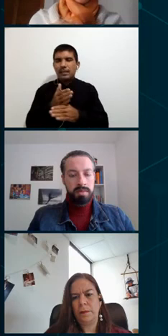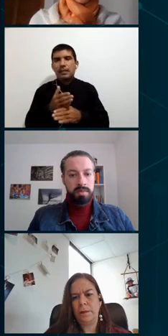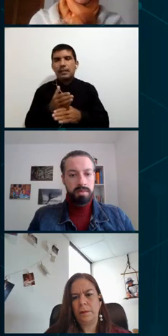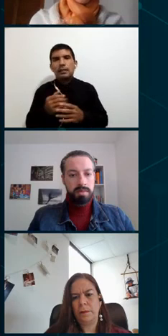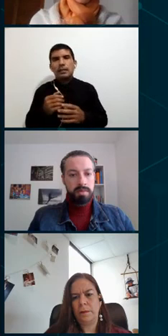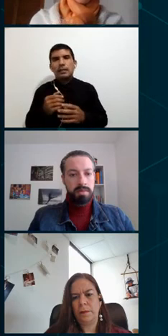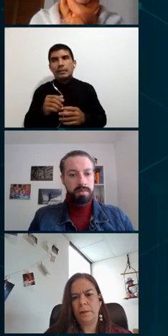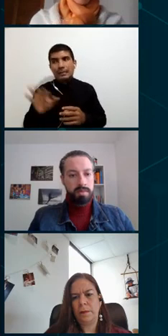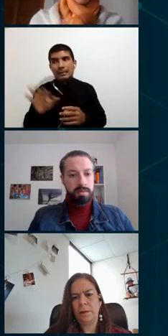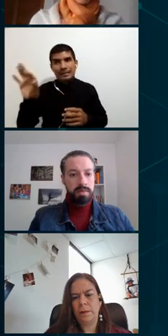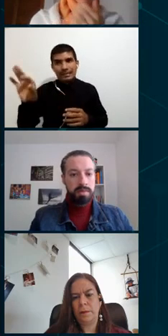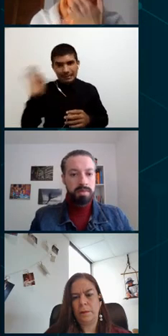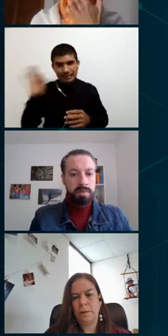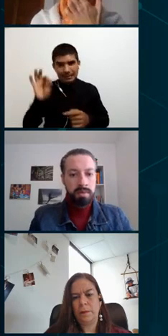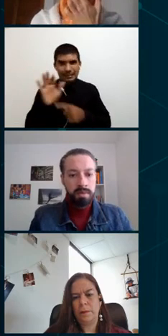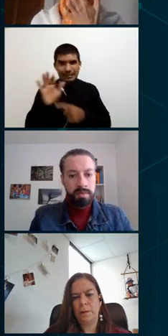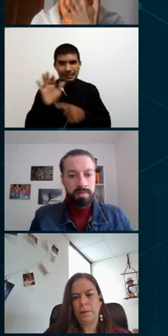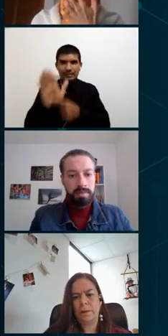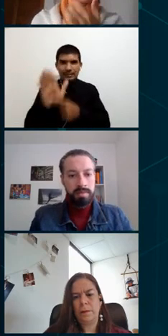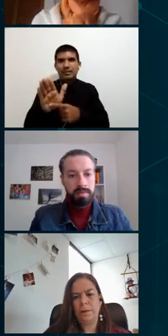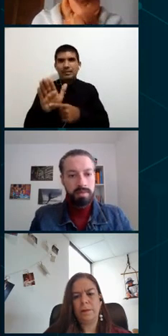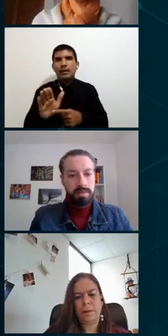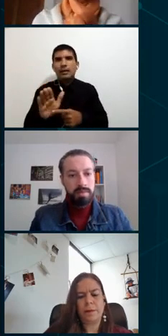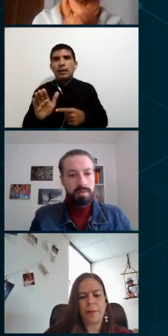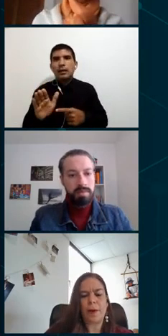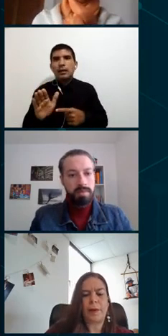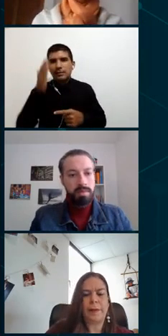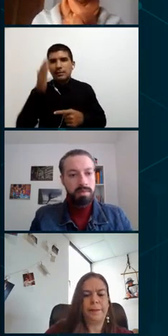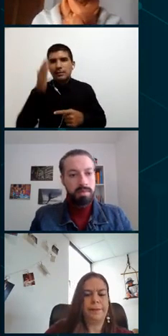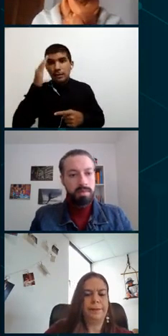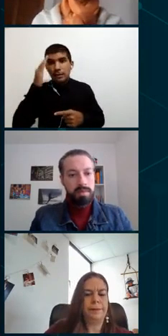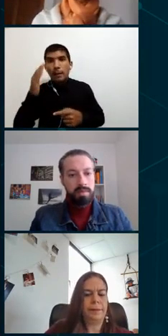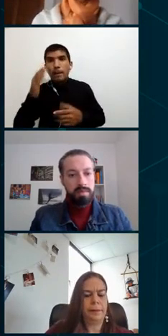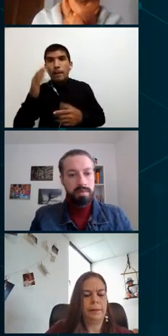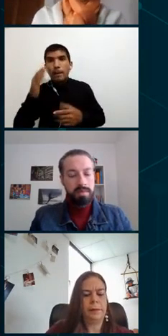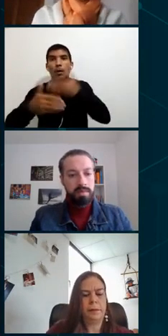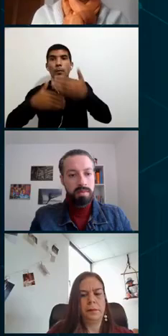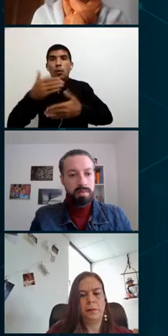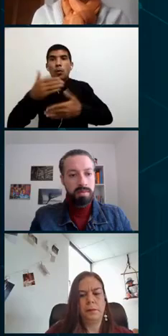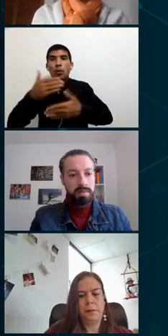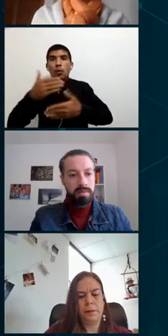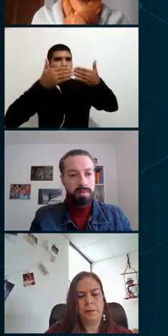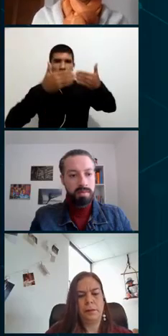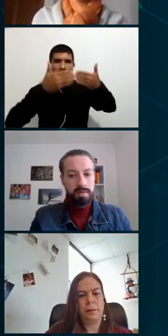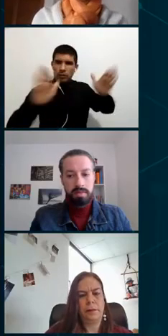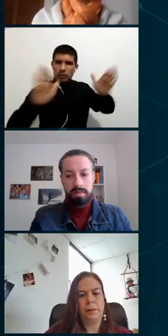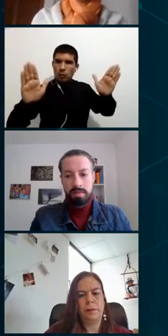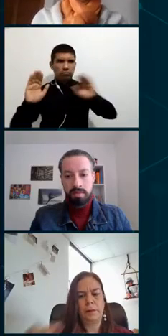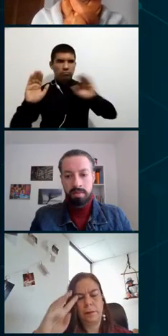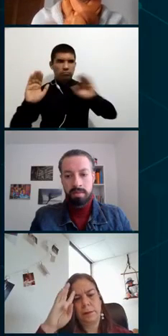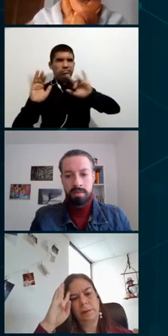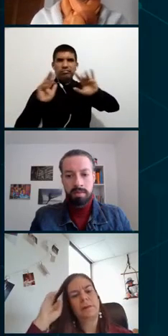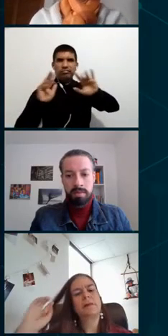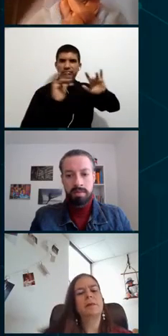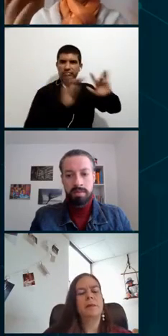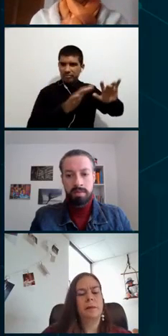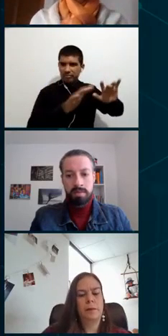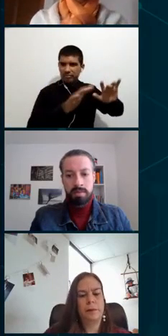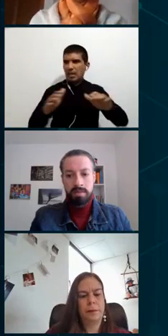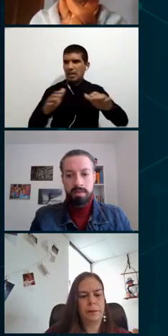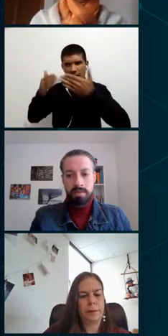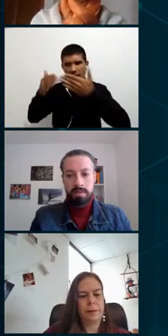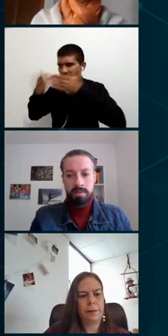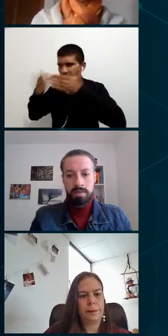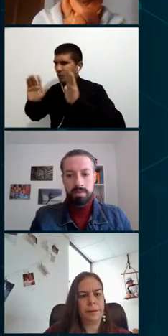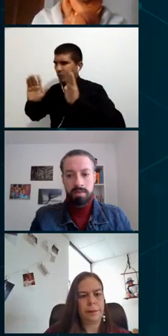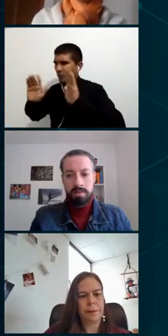El retorno a los establecimientos comerciales digamos que cada vez se da con mayor frecuencia, o a espacios